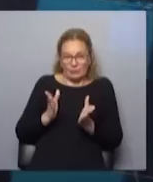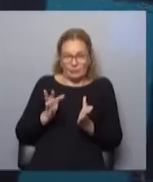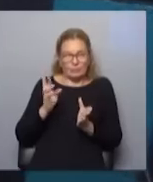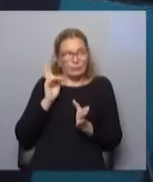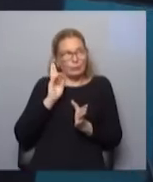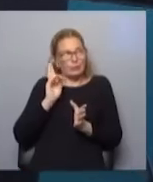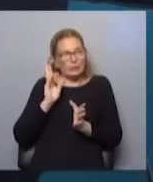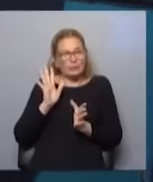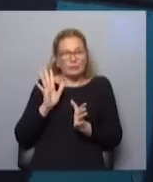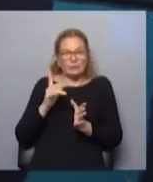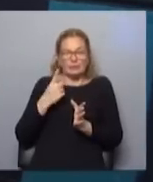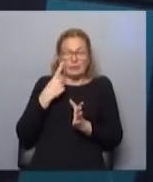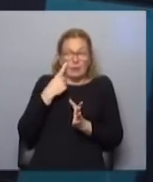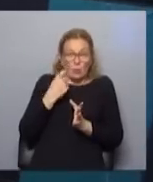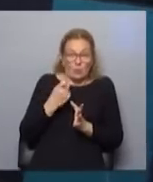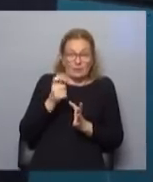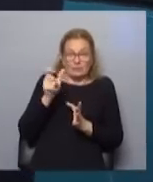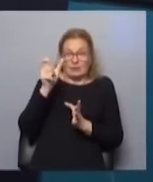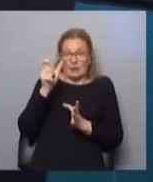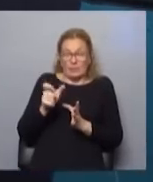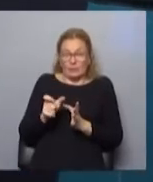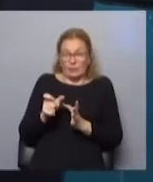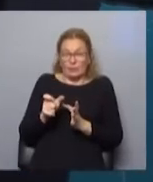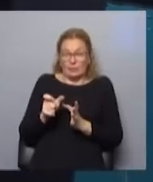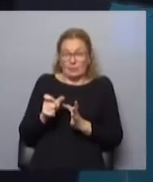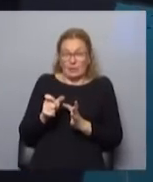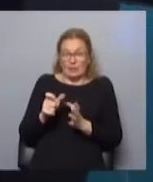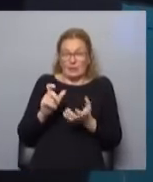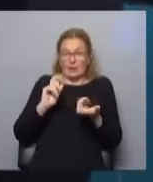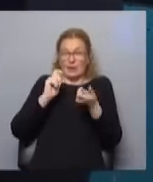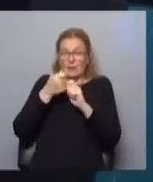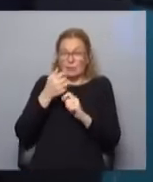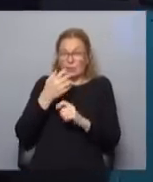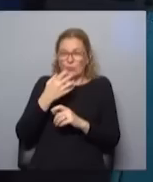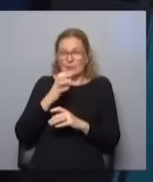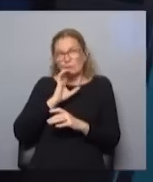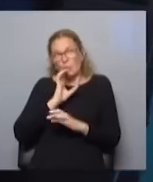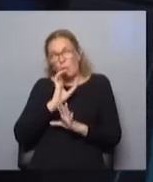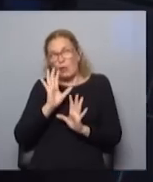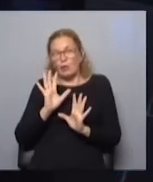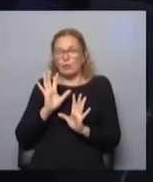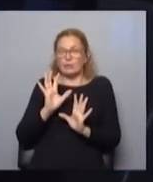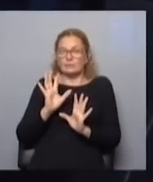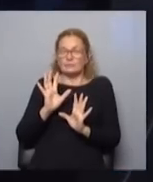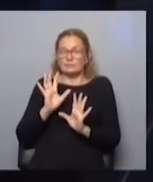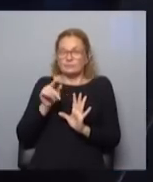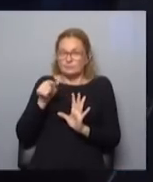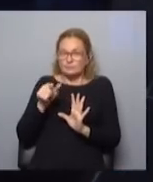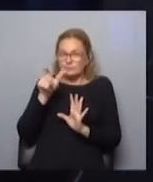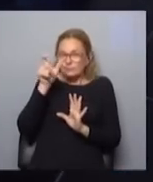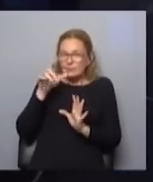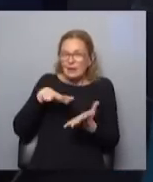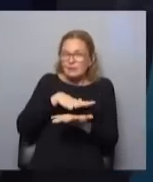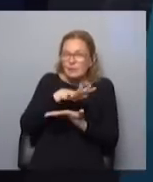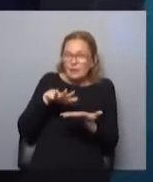y se nota y la gente a la gente creo que le cambió el humor pero ese otro el ese que está en el barrio